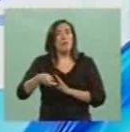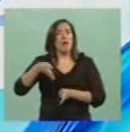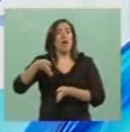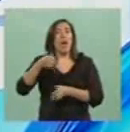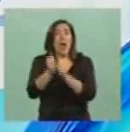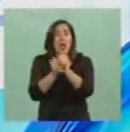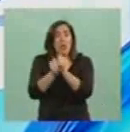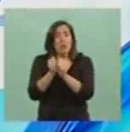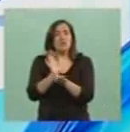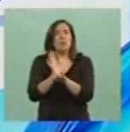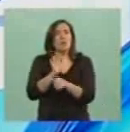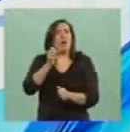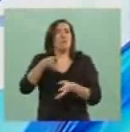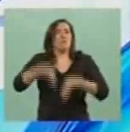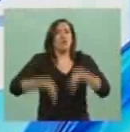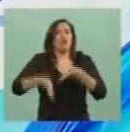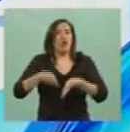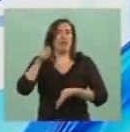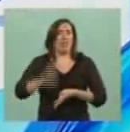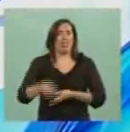economía, porque desde el año